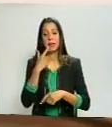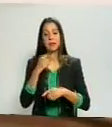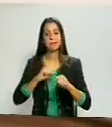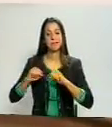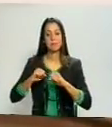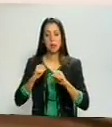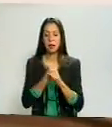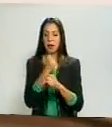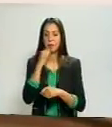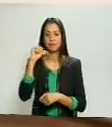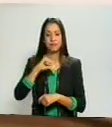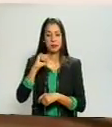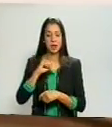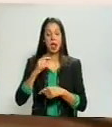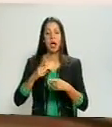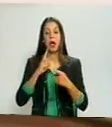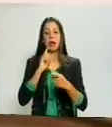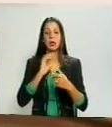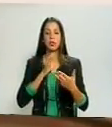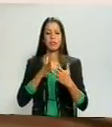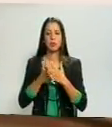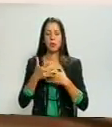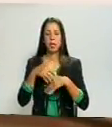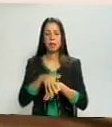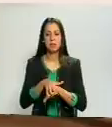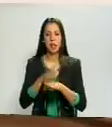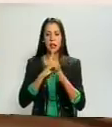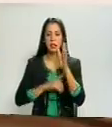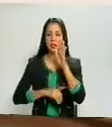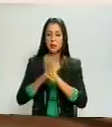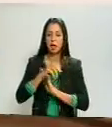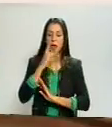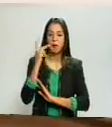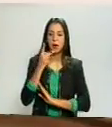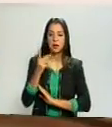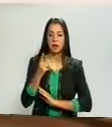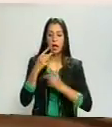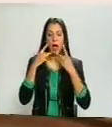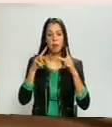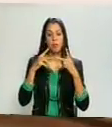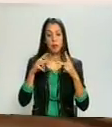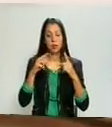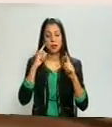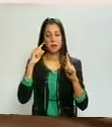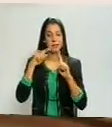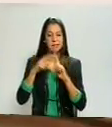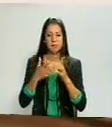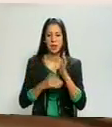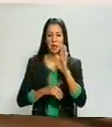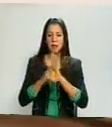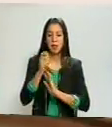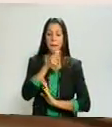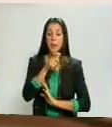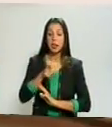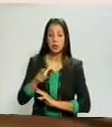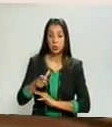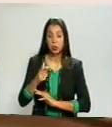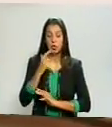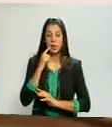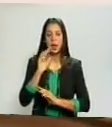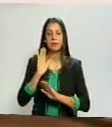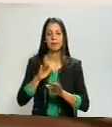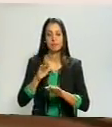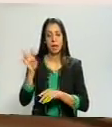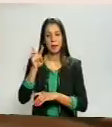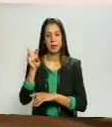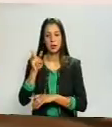como instancias de articulación y desarrollo de políticas públicas que contribuyan con el bienestar de los